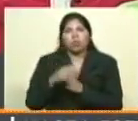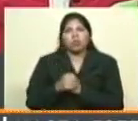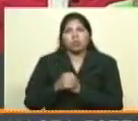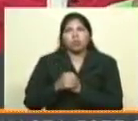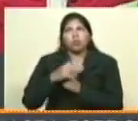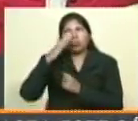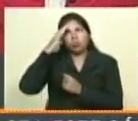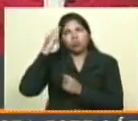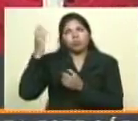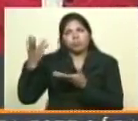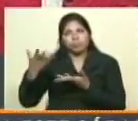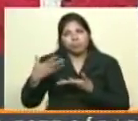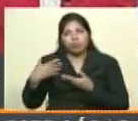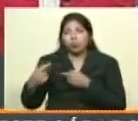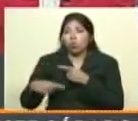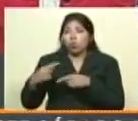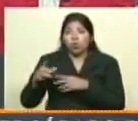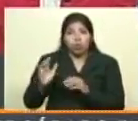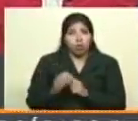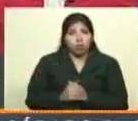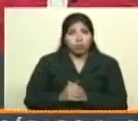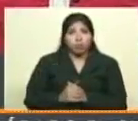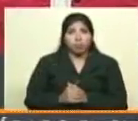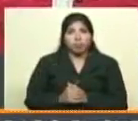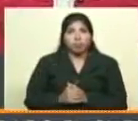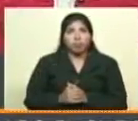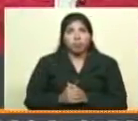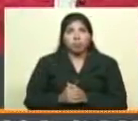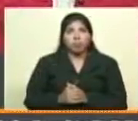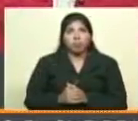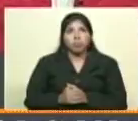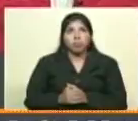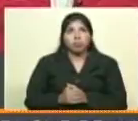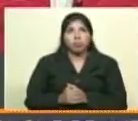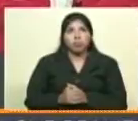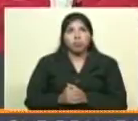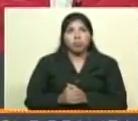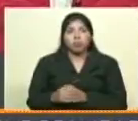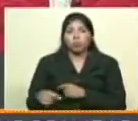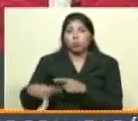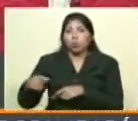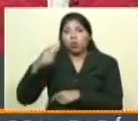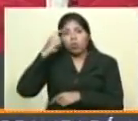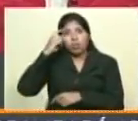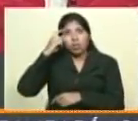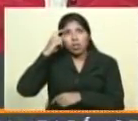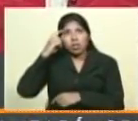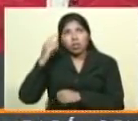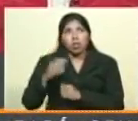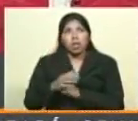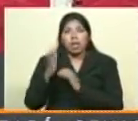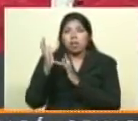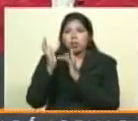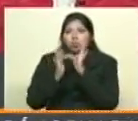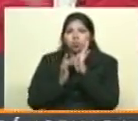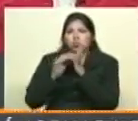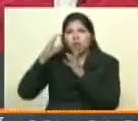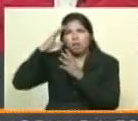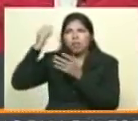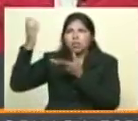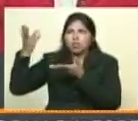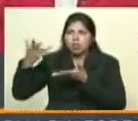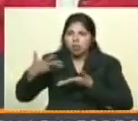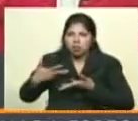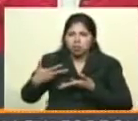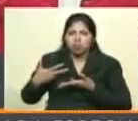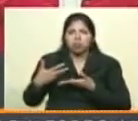Padre Creador. Todos los días imploro la bendición de nuestro Jesús de Nazaret, del Cristo